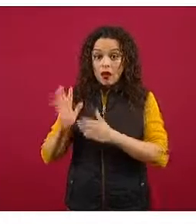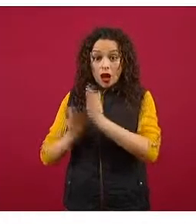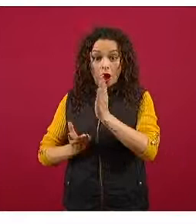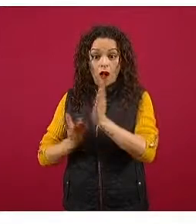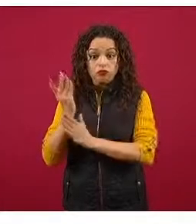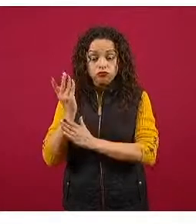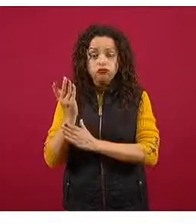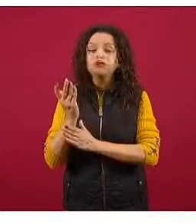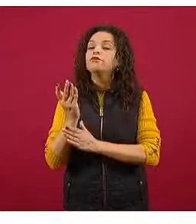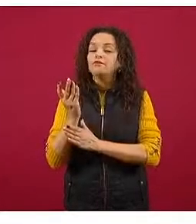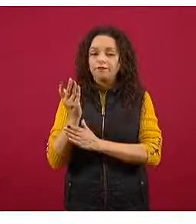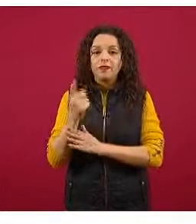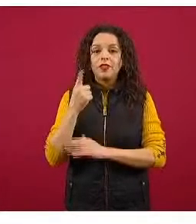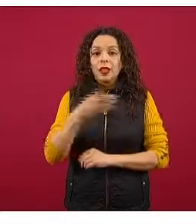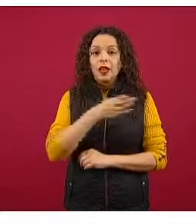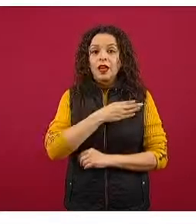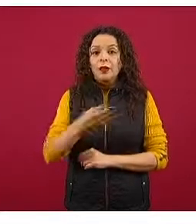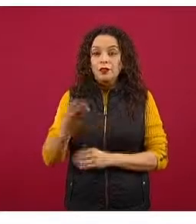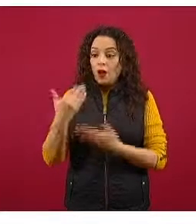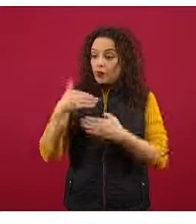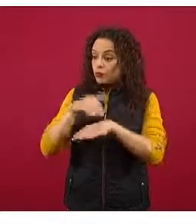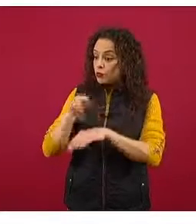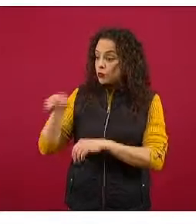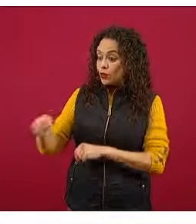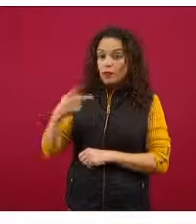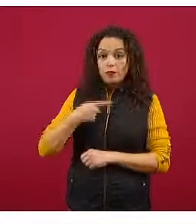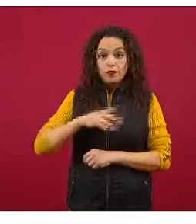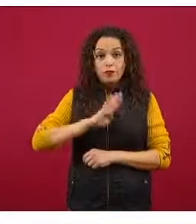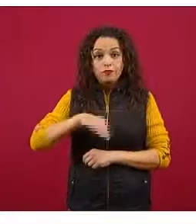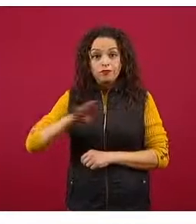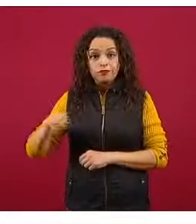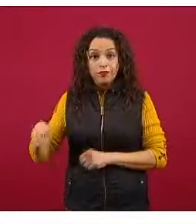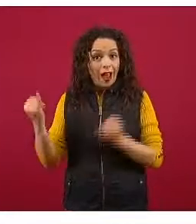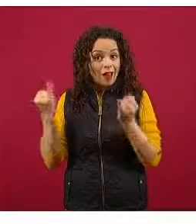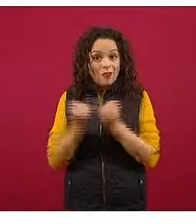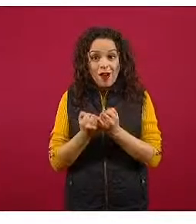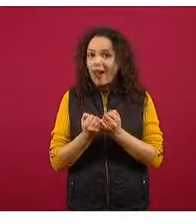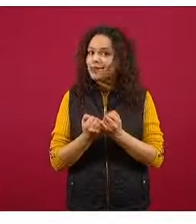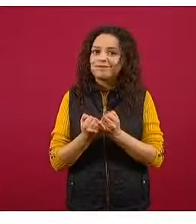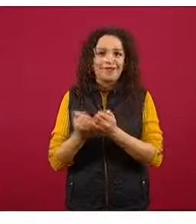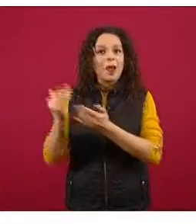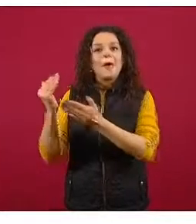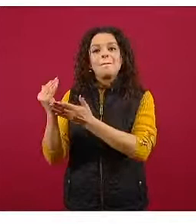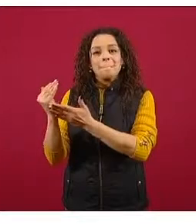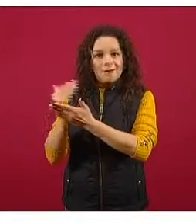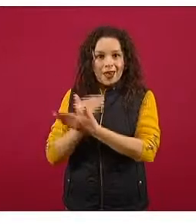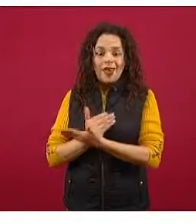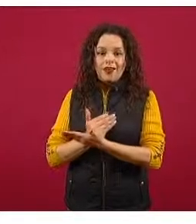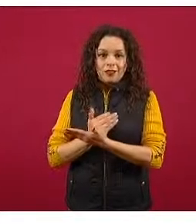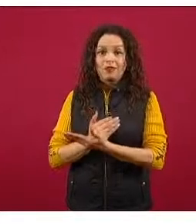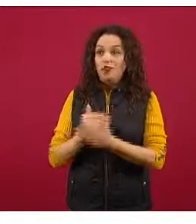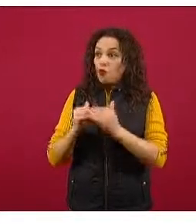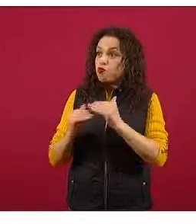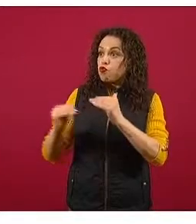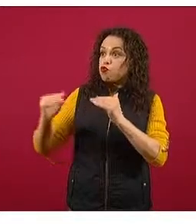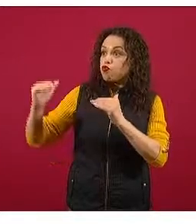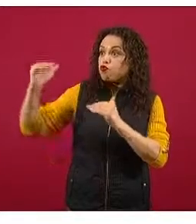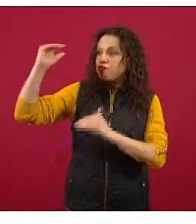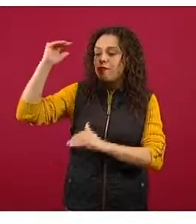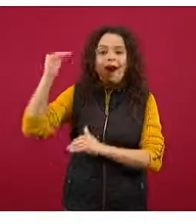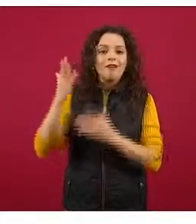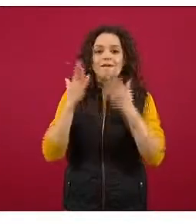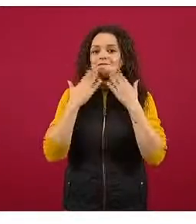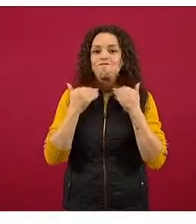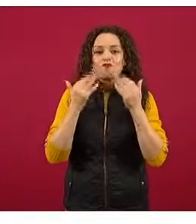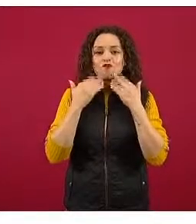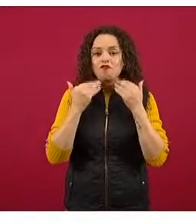afortunadamente sobre las defunciones no ha ocurrido lo mismo y el crecimiento en el número de casos no se ve reflejado con la